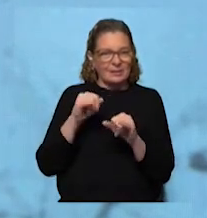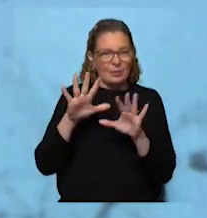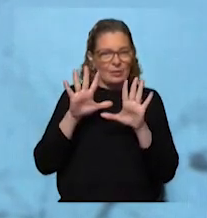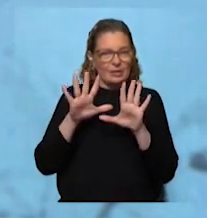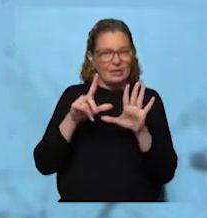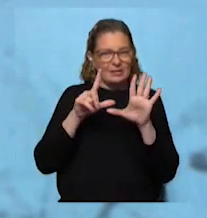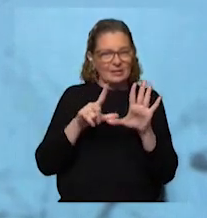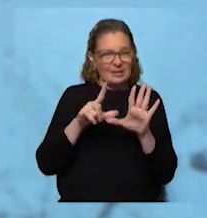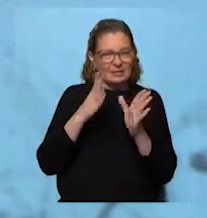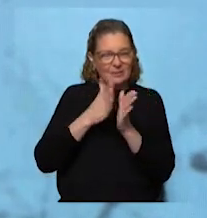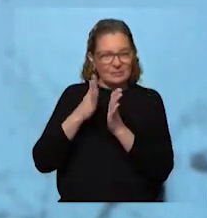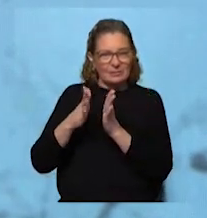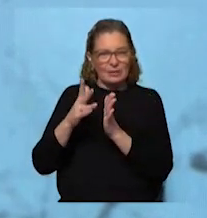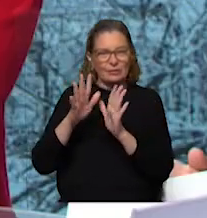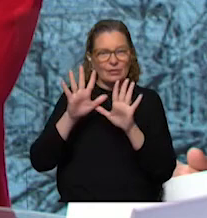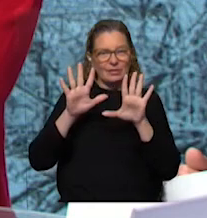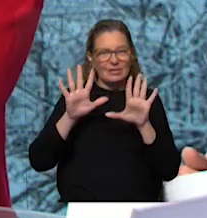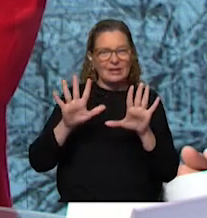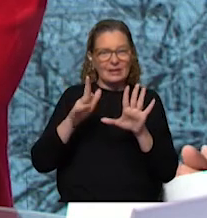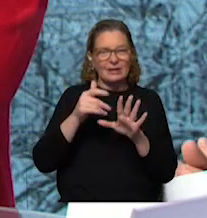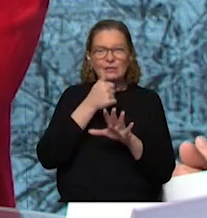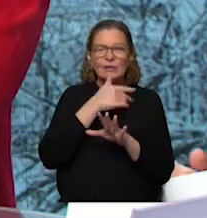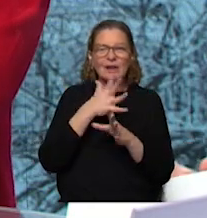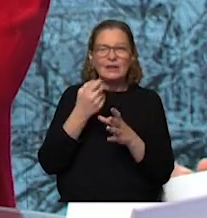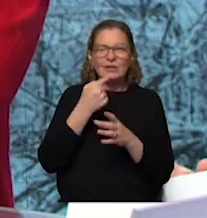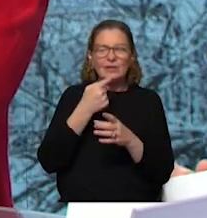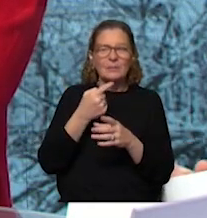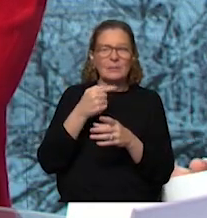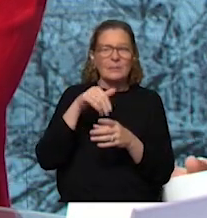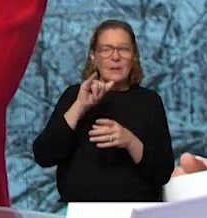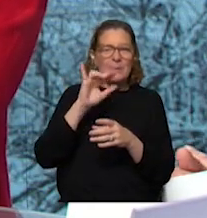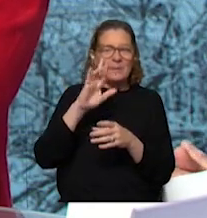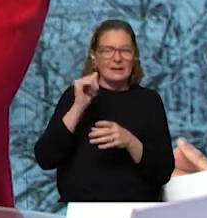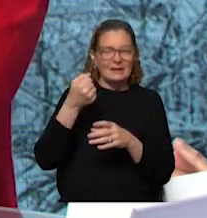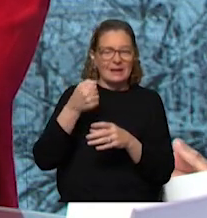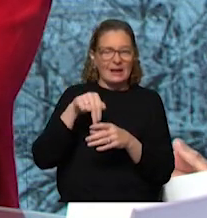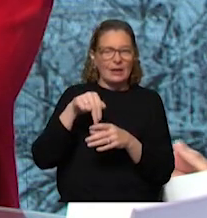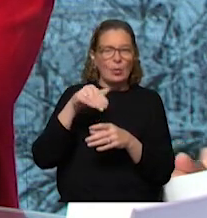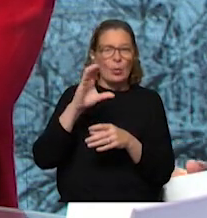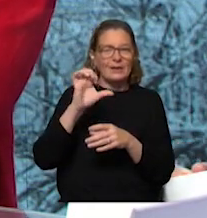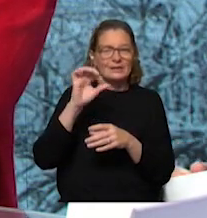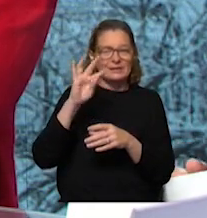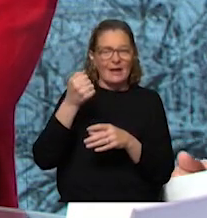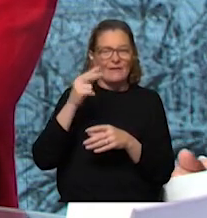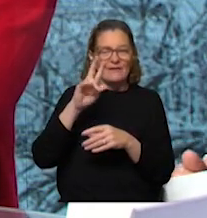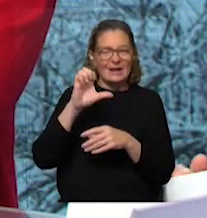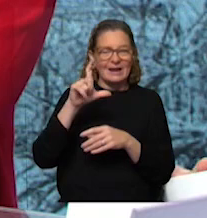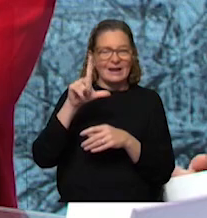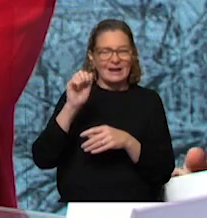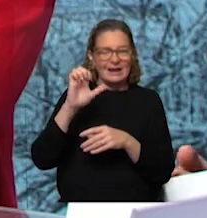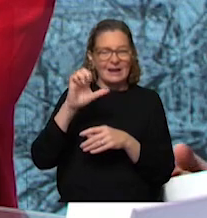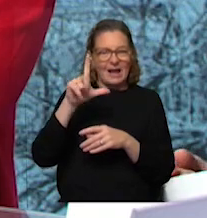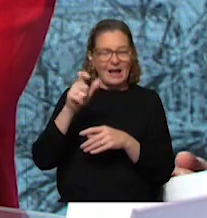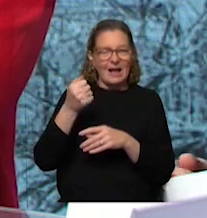no son siete capítulos pero son 10 historias quiero nombrar a las mujeres Miriam Blazer Luisa cuesta vele la Herrera Mariana